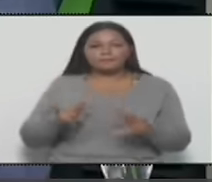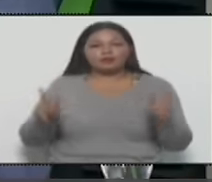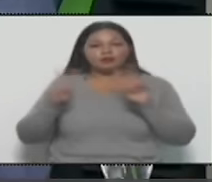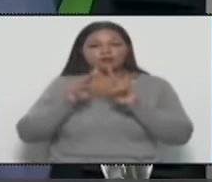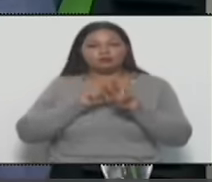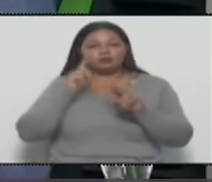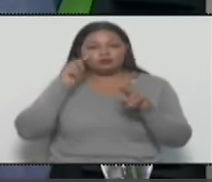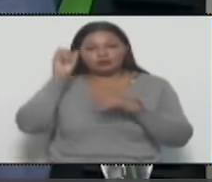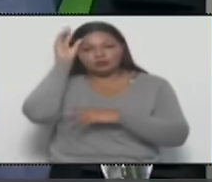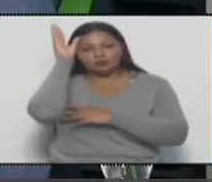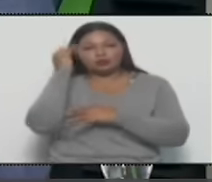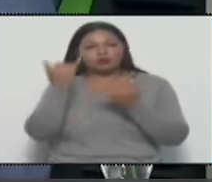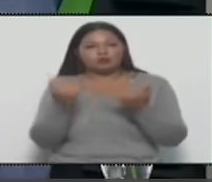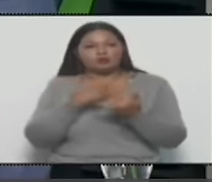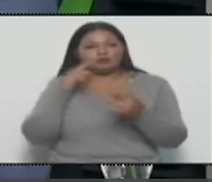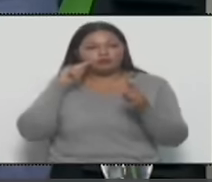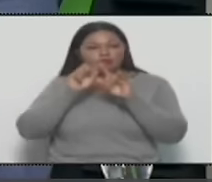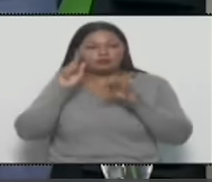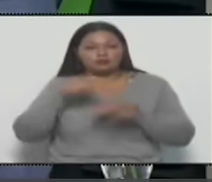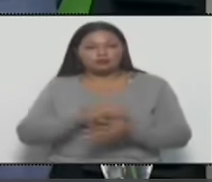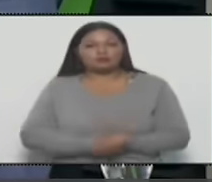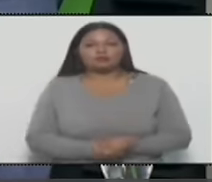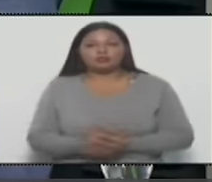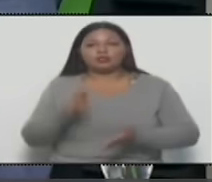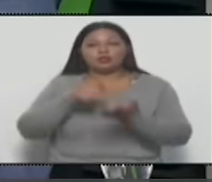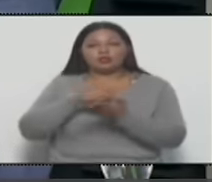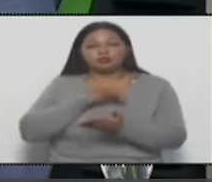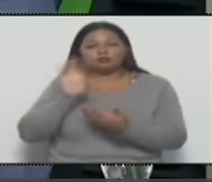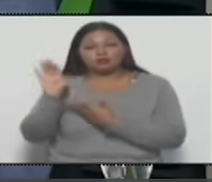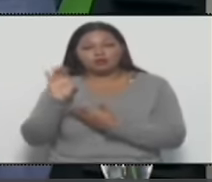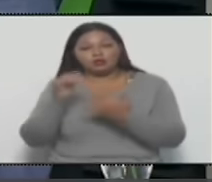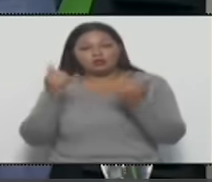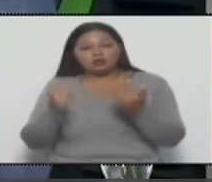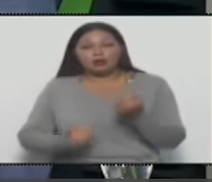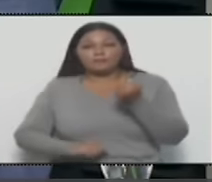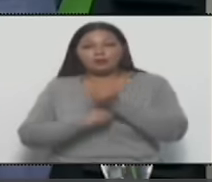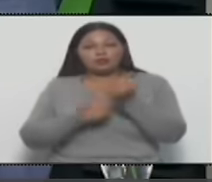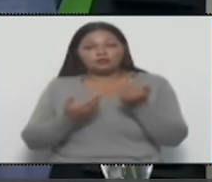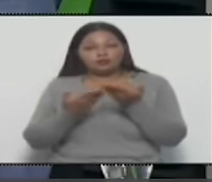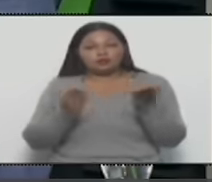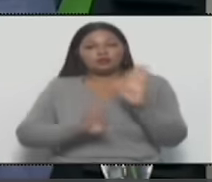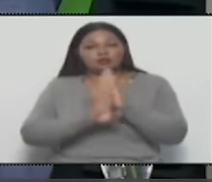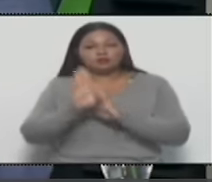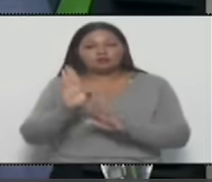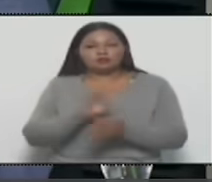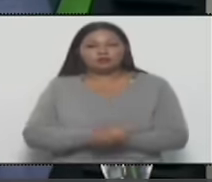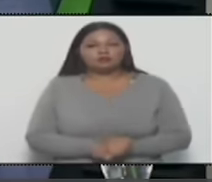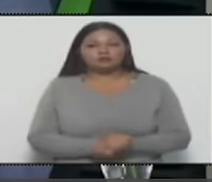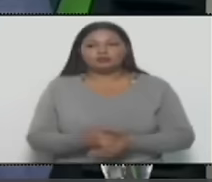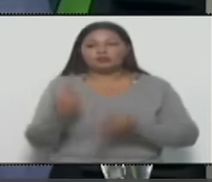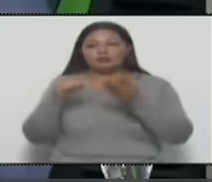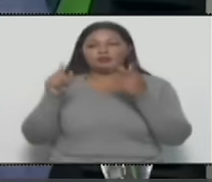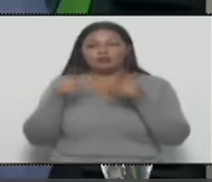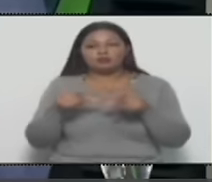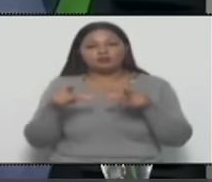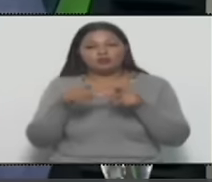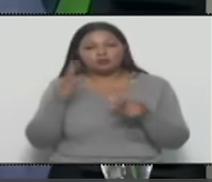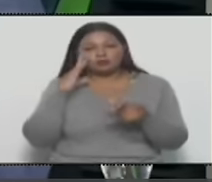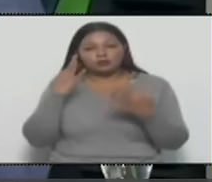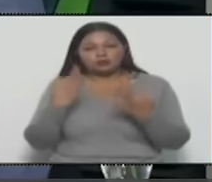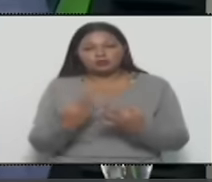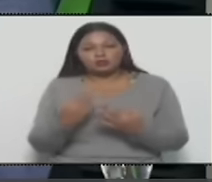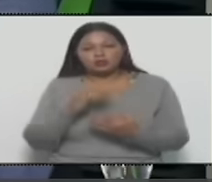personal capacitado venezolano que está aquí en nuestro país aportando, desarrollando en sus diferentes áreas, en la seguridad